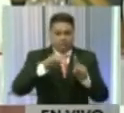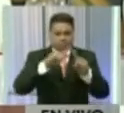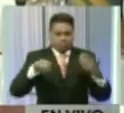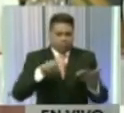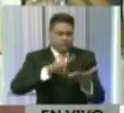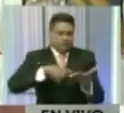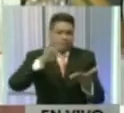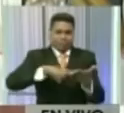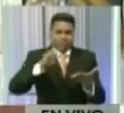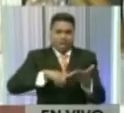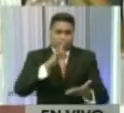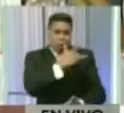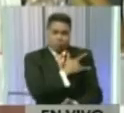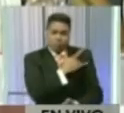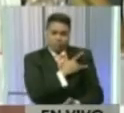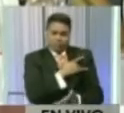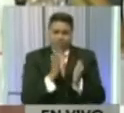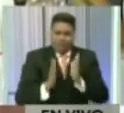universitarios tienen su tabla,